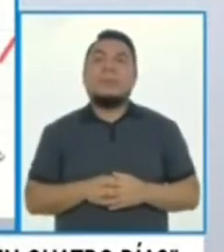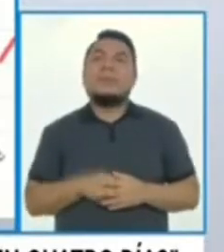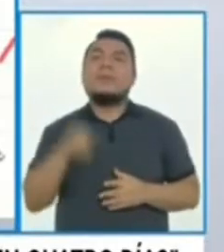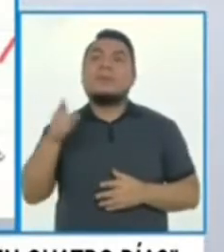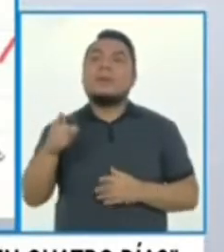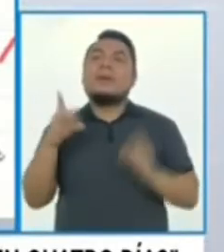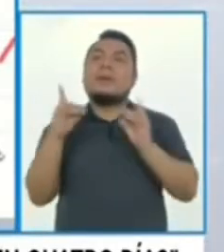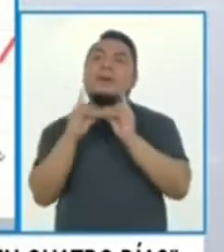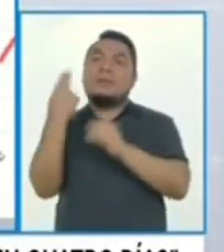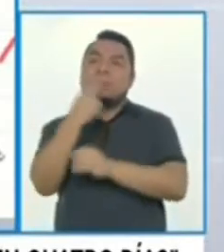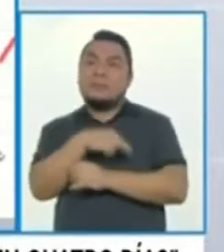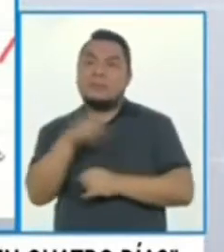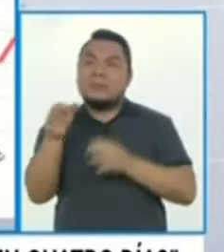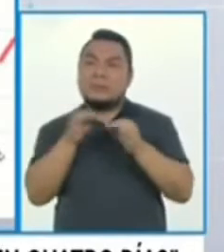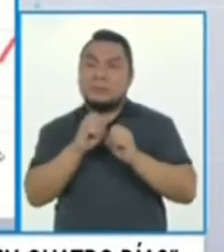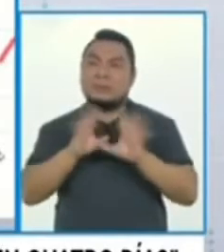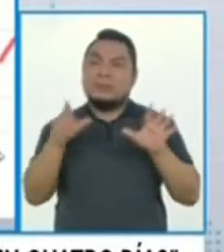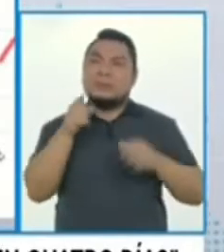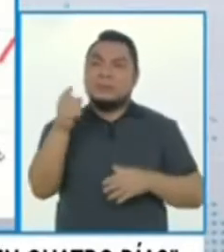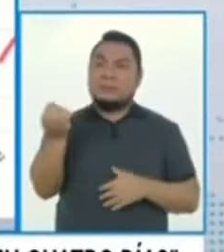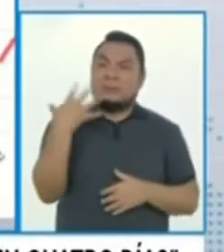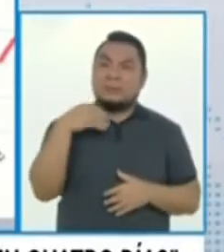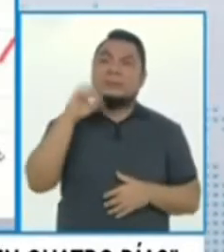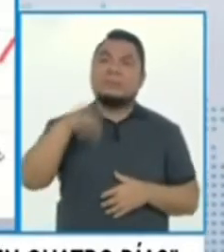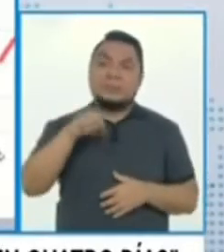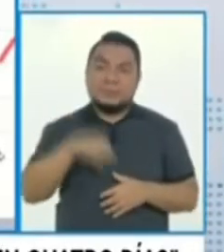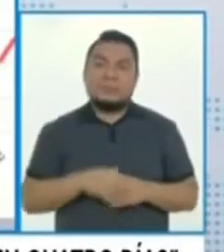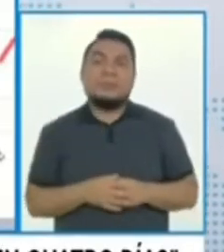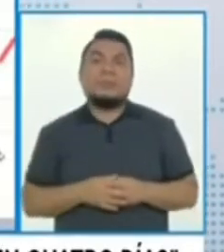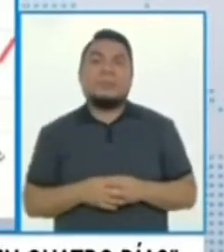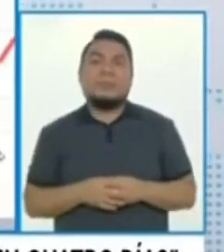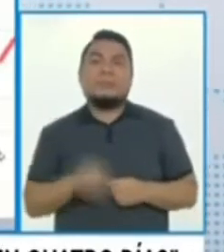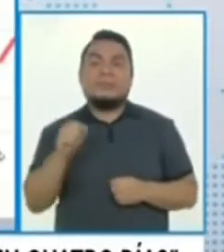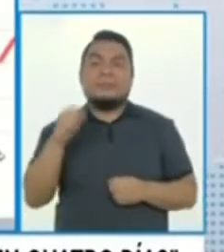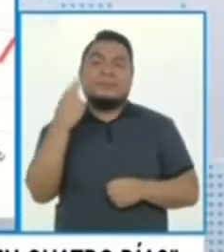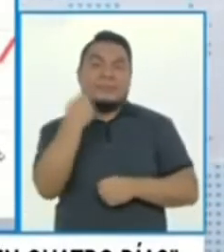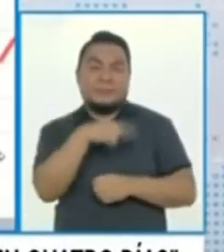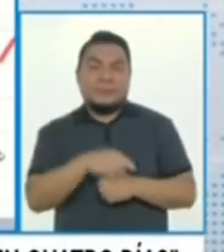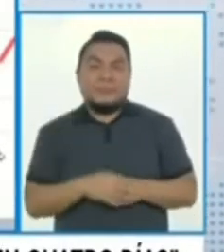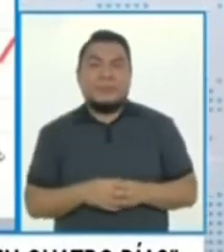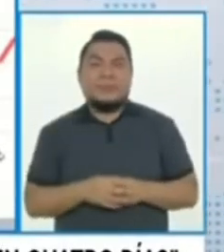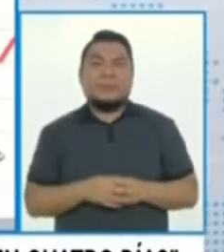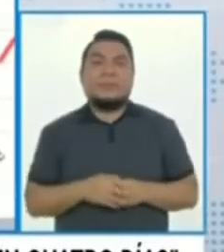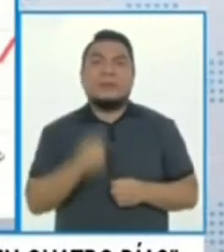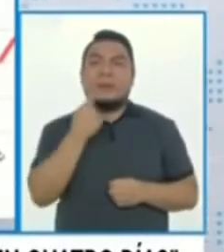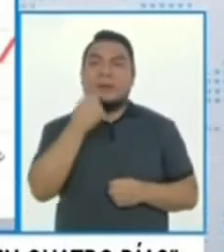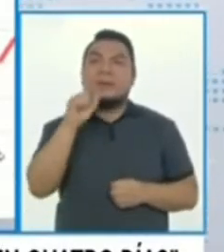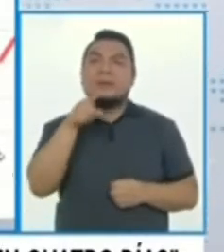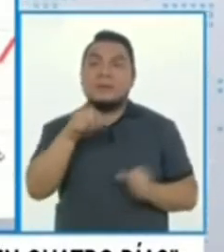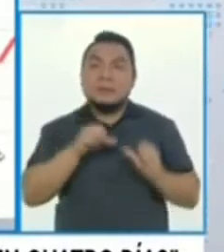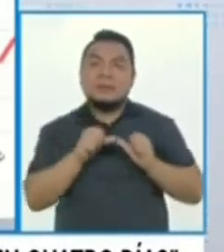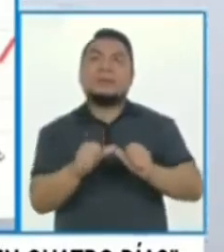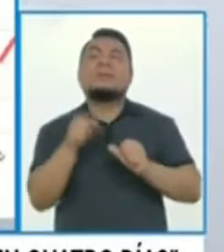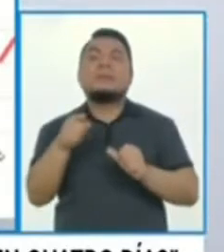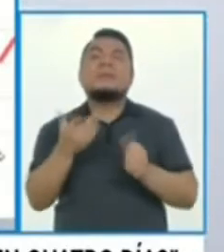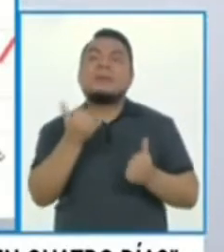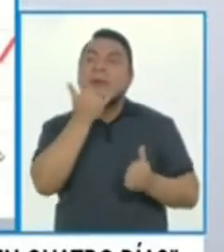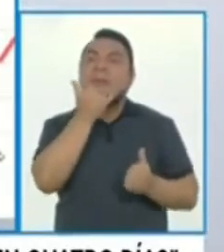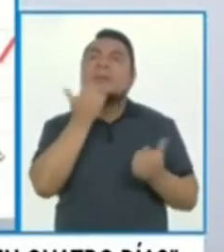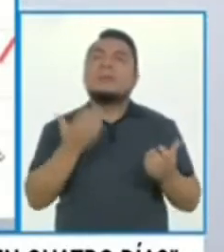en hospitalizados, ¿ah? Hay que aclarar bien lo que usted nos está puntualizando. Correcto. En Es hospitalizados. Y si seguimos con esta tendencia, ¿qué va a